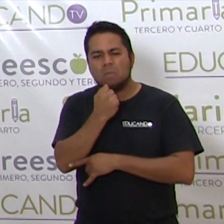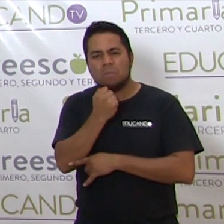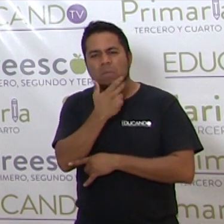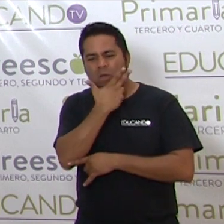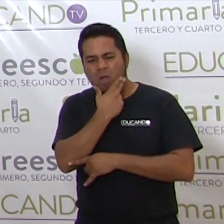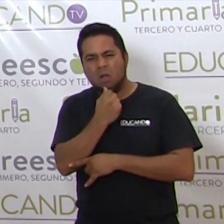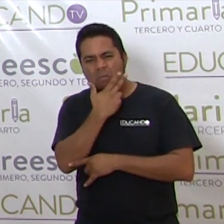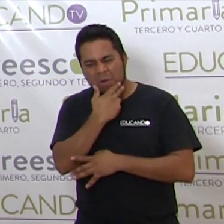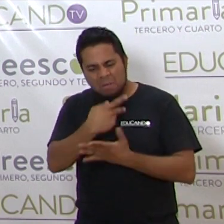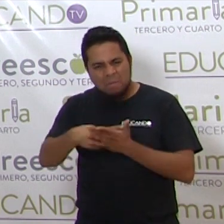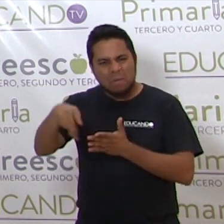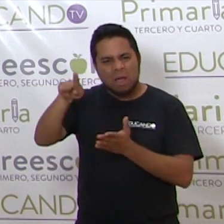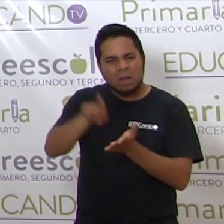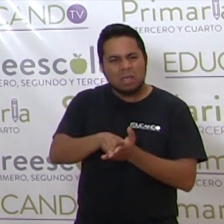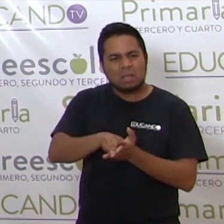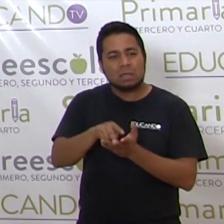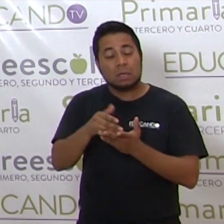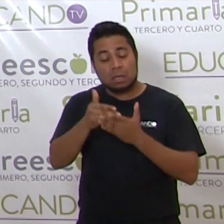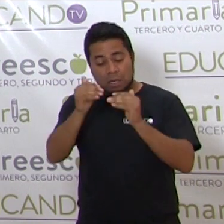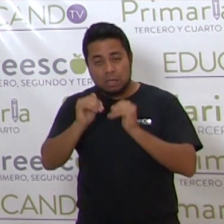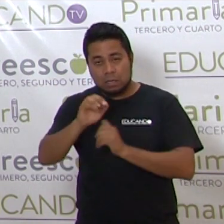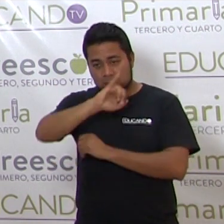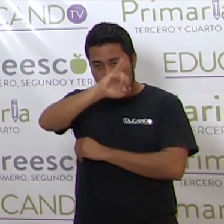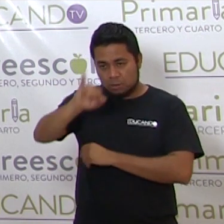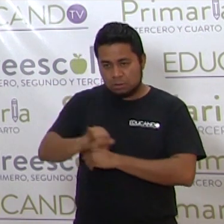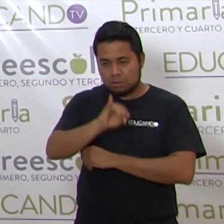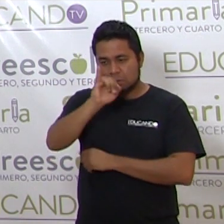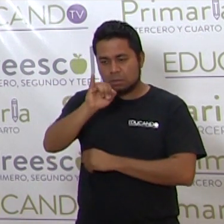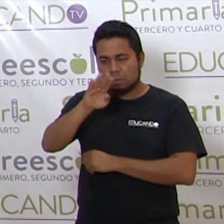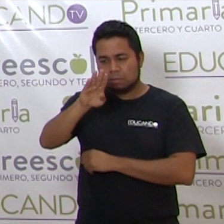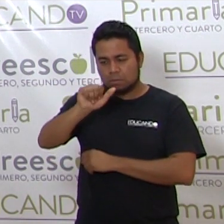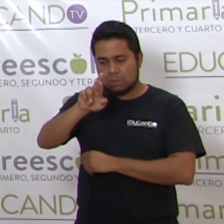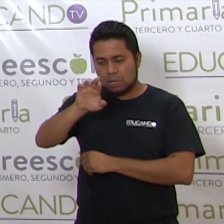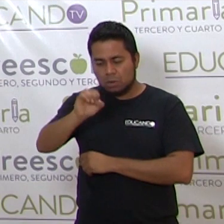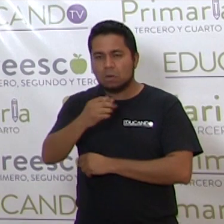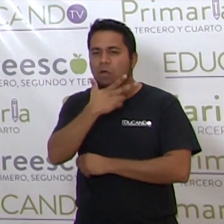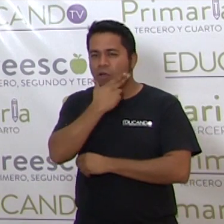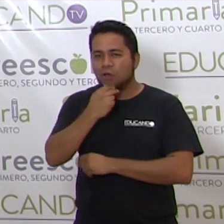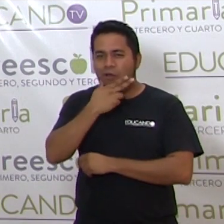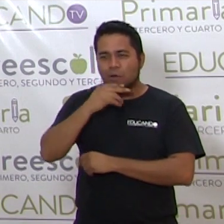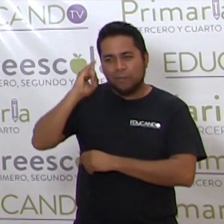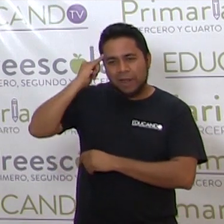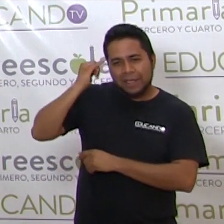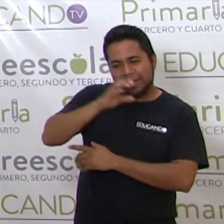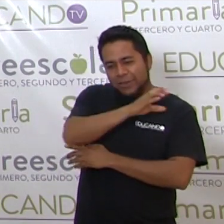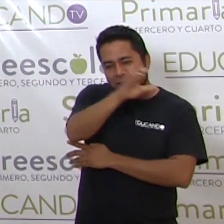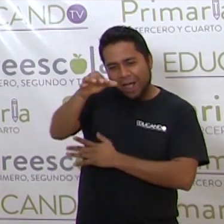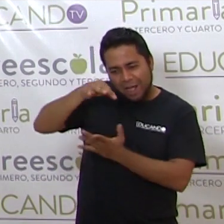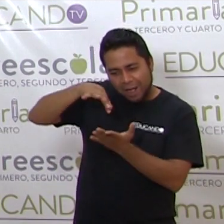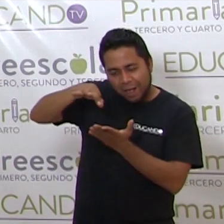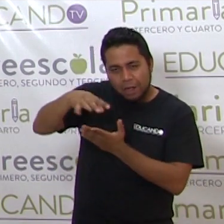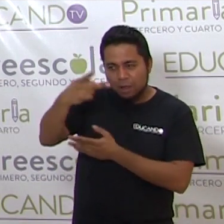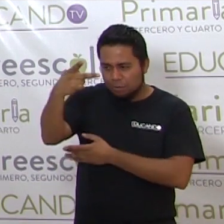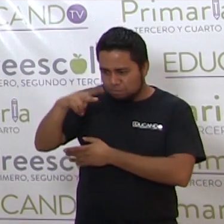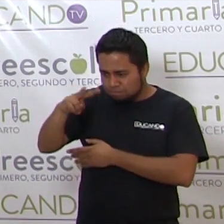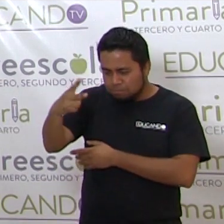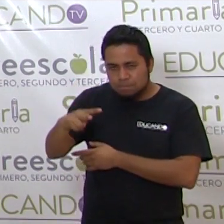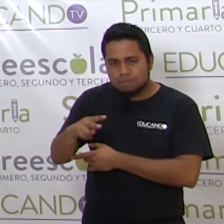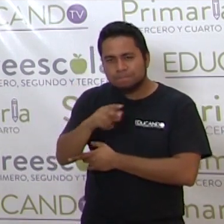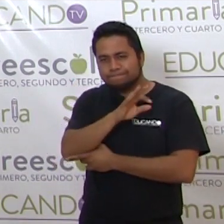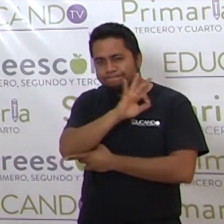jíbaro es un nombre del monte las dos yo creo que ustedes las dos las